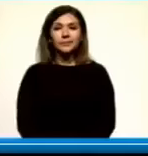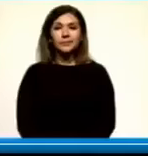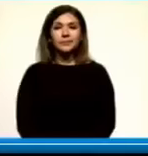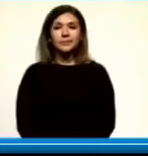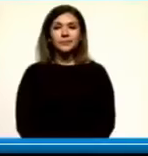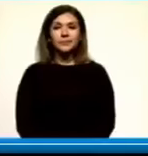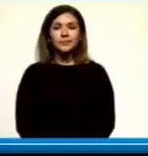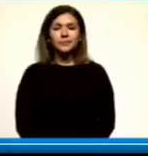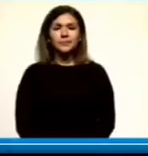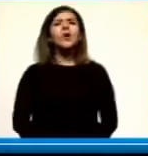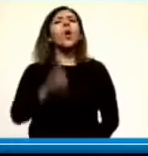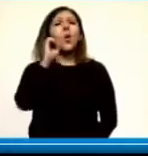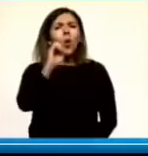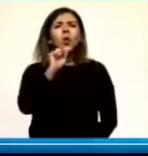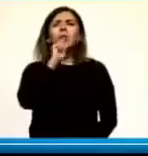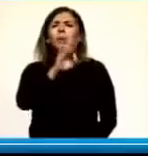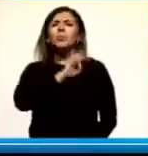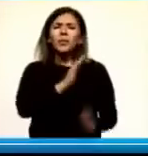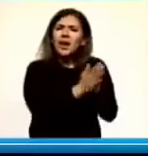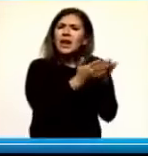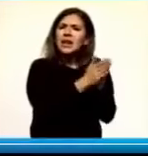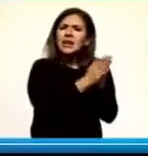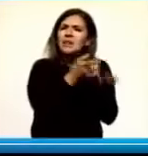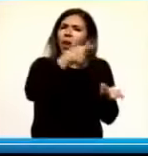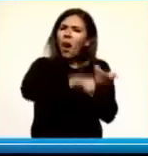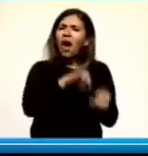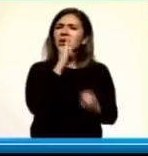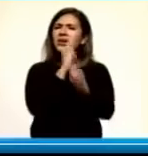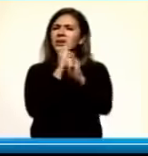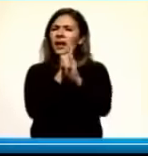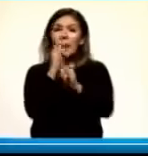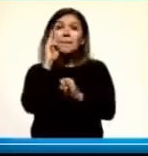800-288-6688. También puedes encontrar los libros de texto en la página